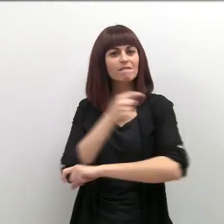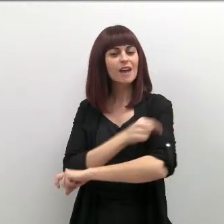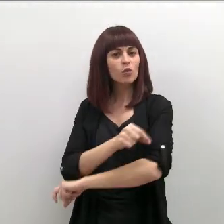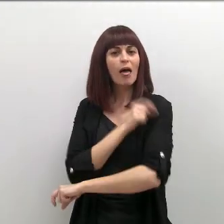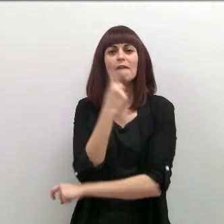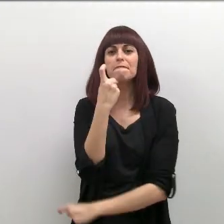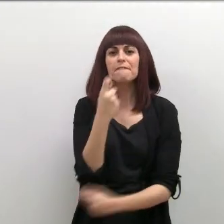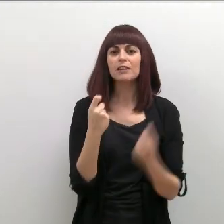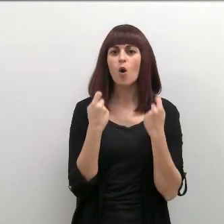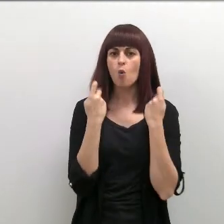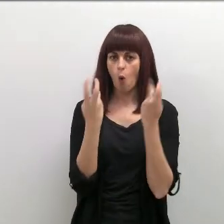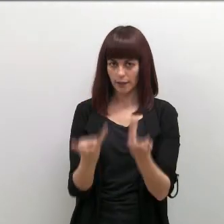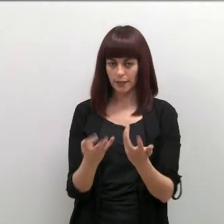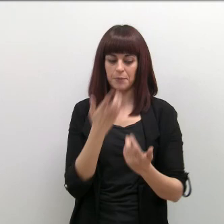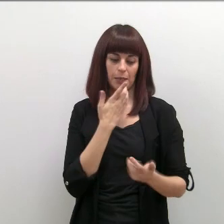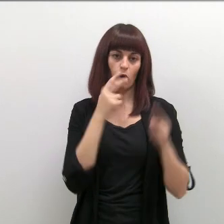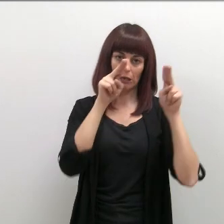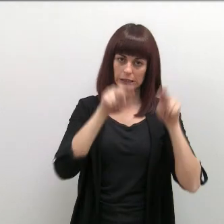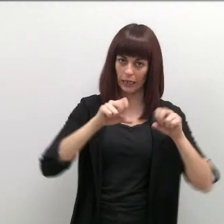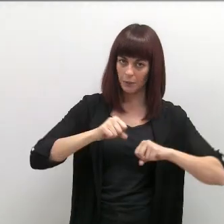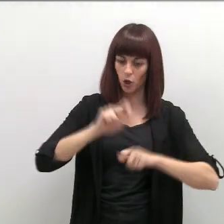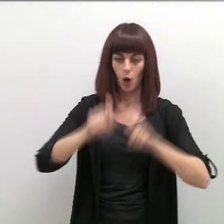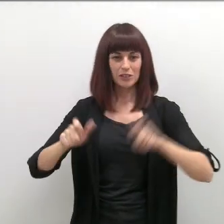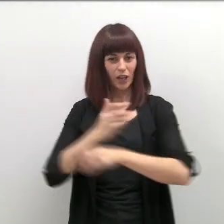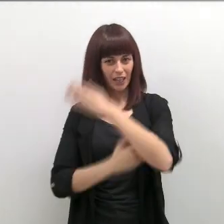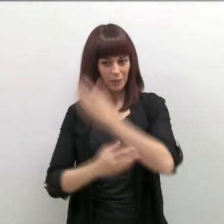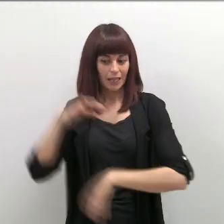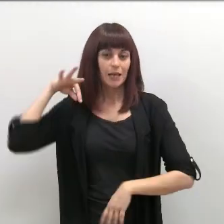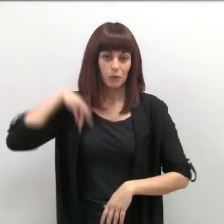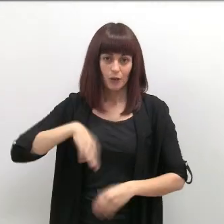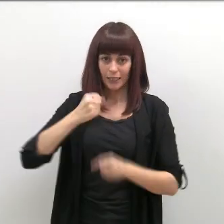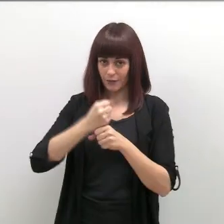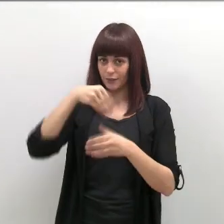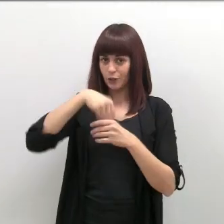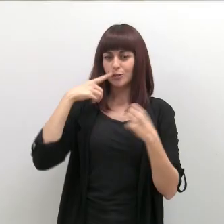es decir, residencias de mayores y personas con discapacidad y profesionales de la sanidad.